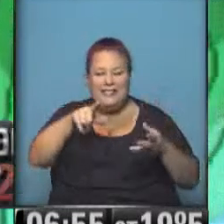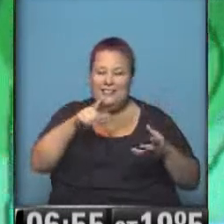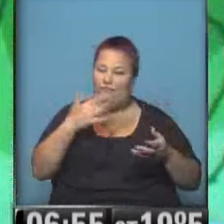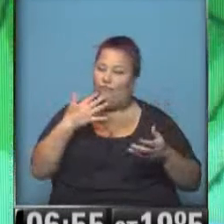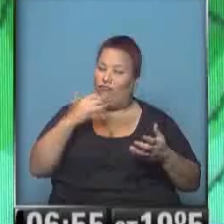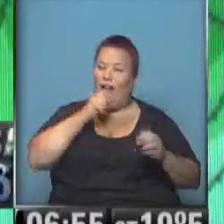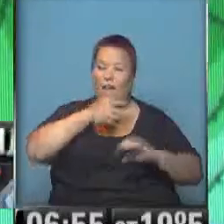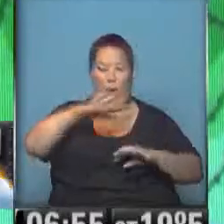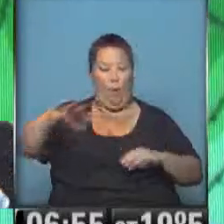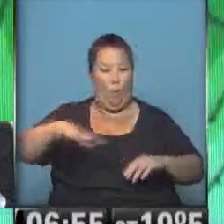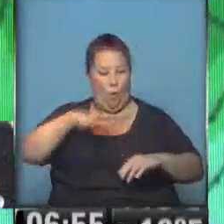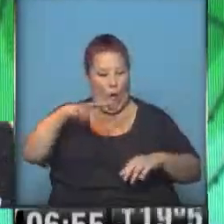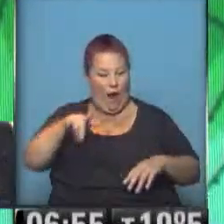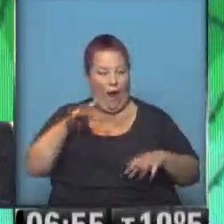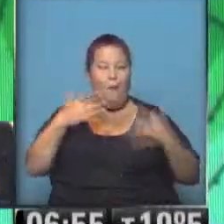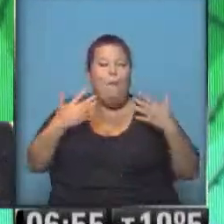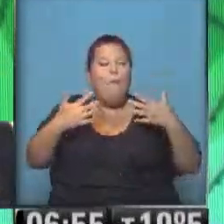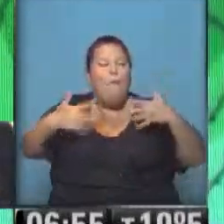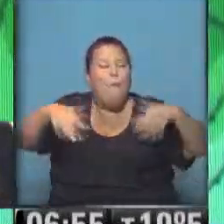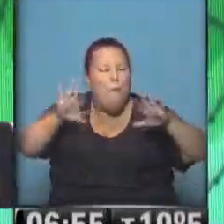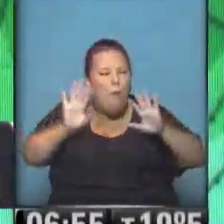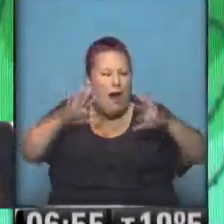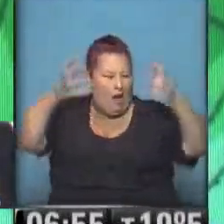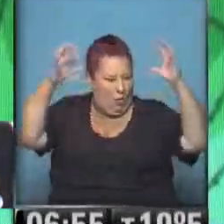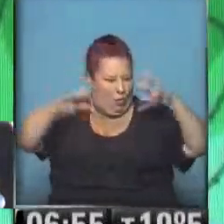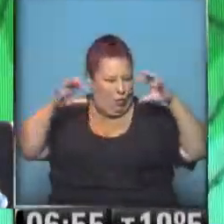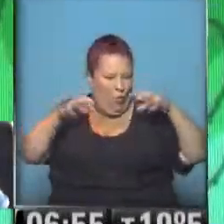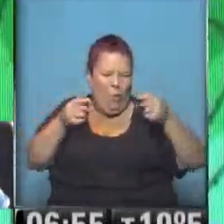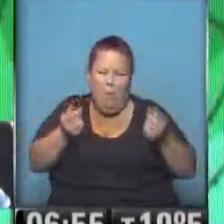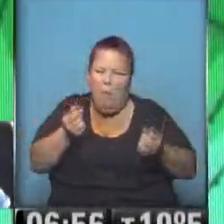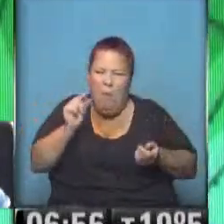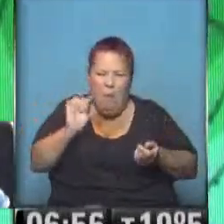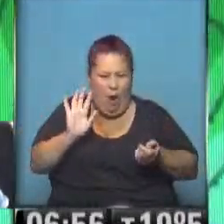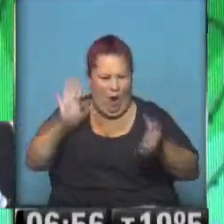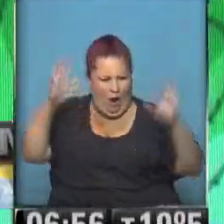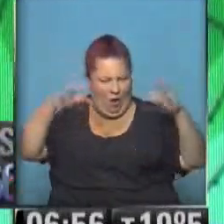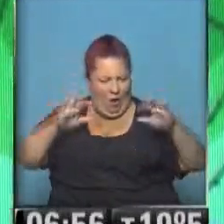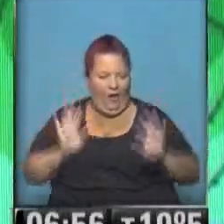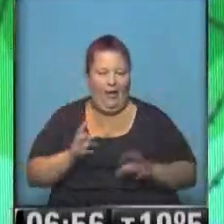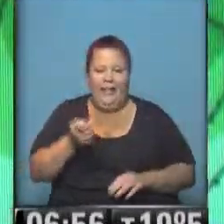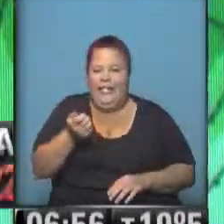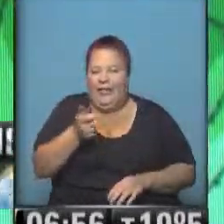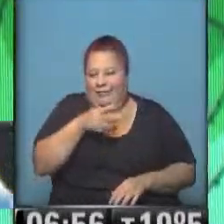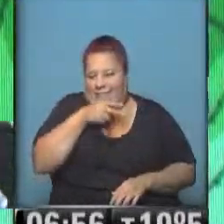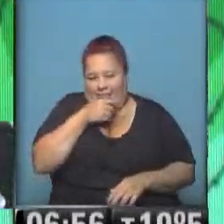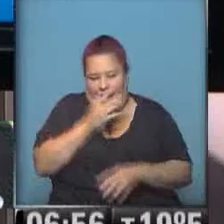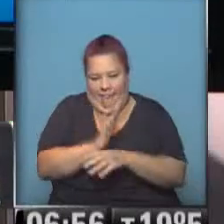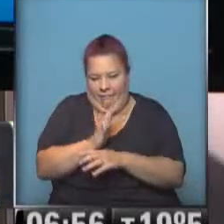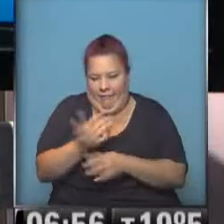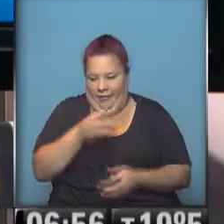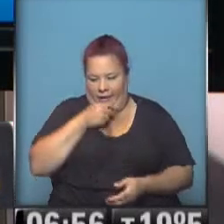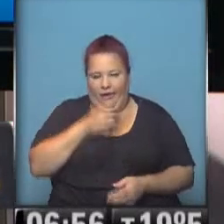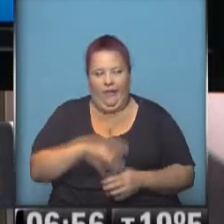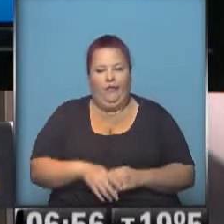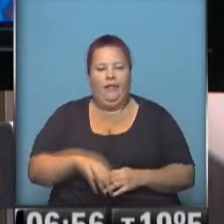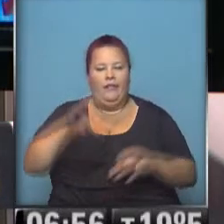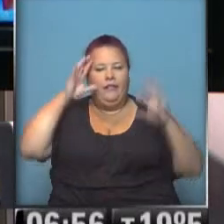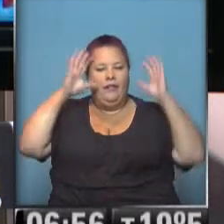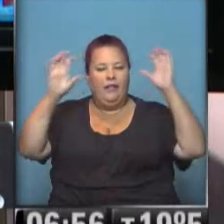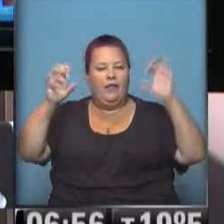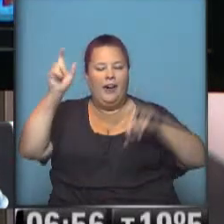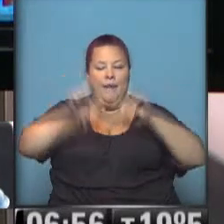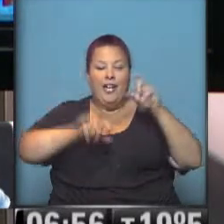bellísimos paisajes puede llegar a llover, muy poquitito, ¿eh? Casi nada. Vamos a recordarles a